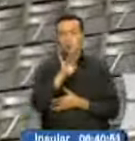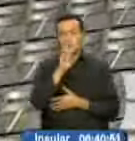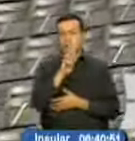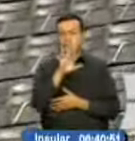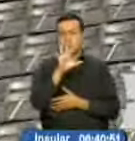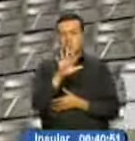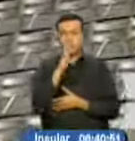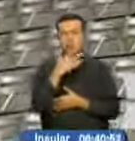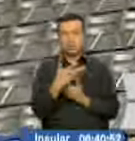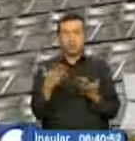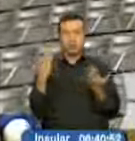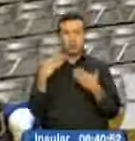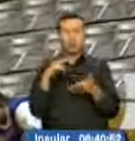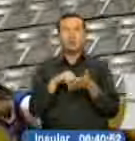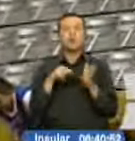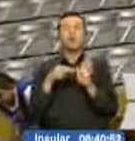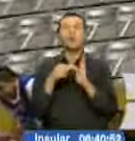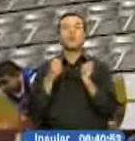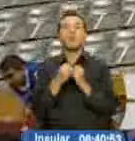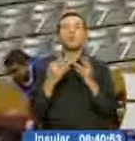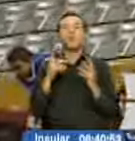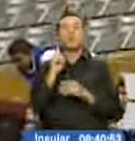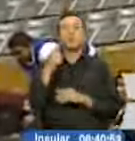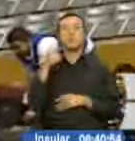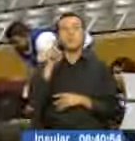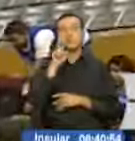3.865 actas equivalen aproximadamente a